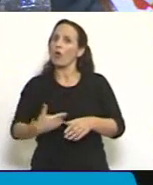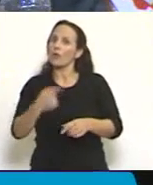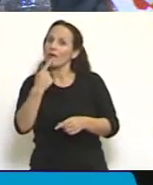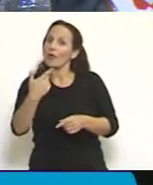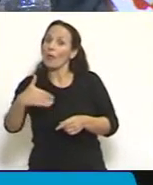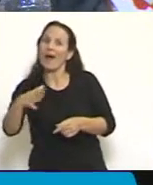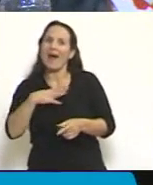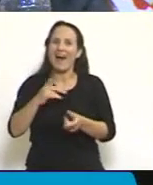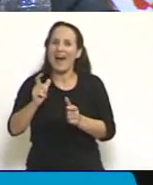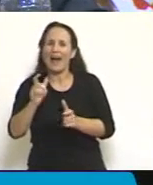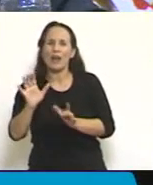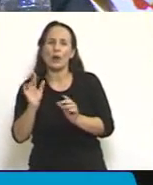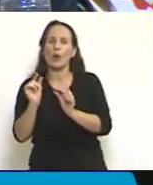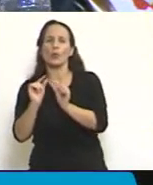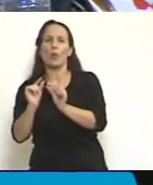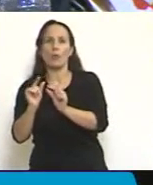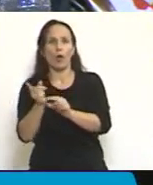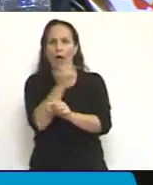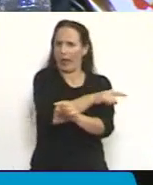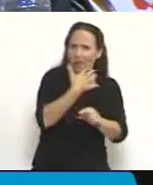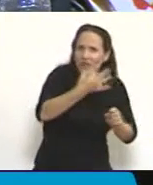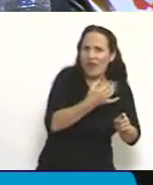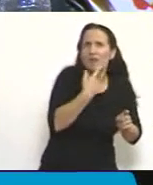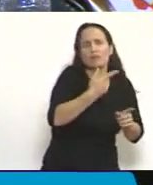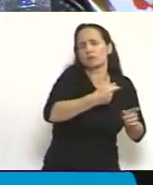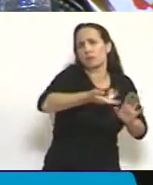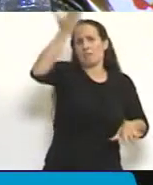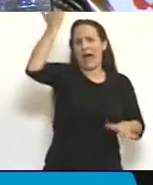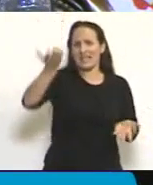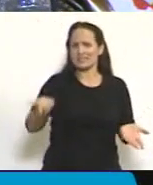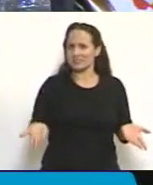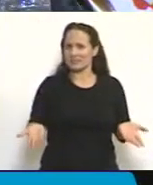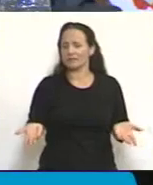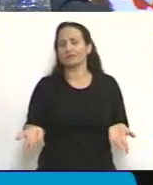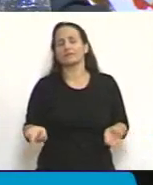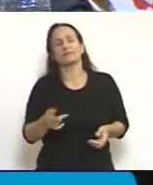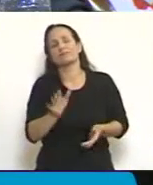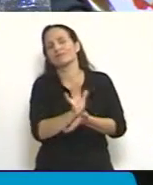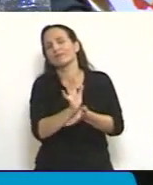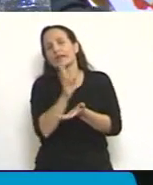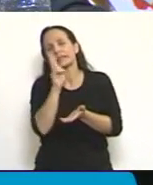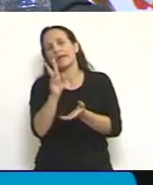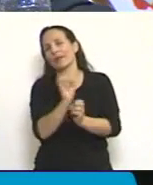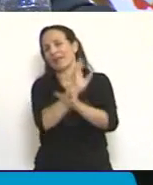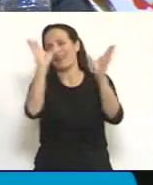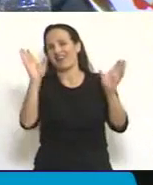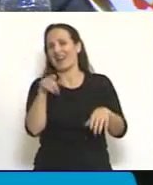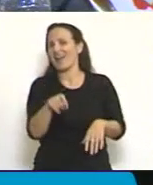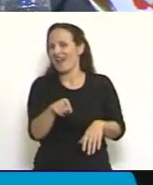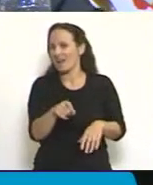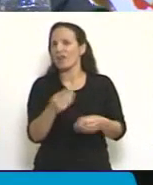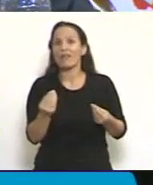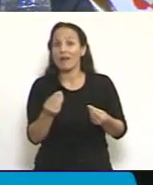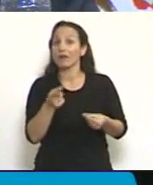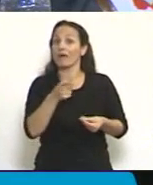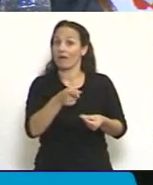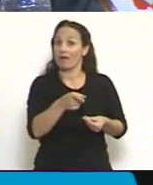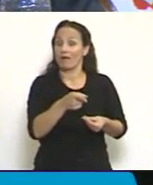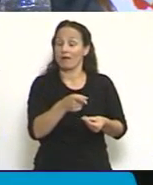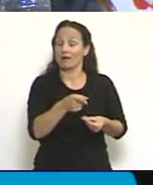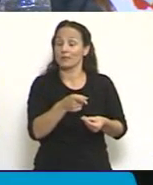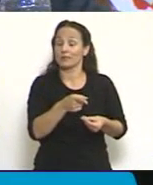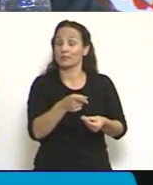169,7% más de inflación. Previeron un crecimiento del 4,30%, el crecimiento fue de un 8,90%, el año anterior había sido como del 9%.